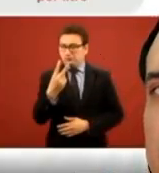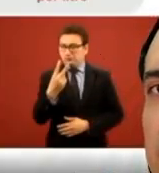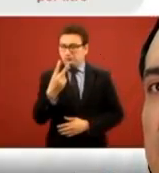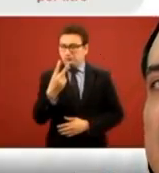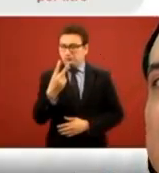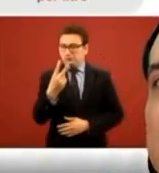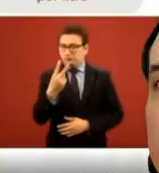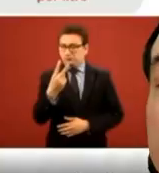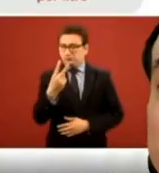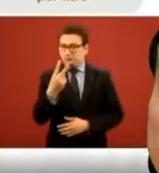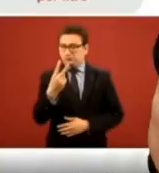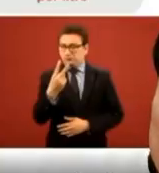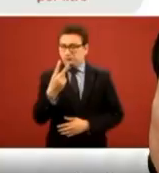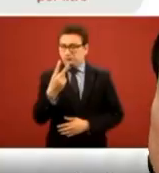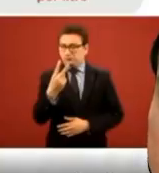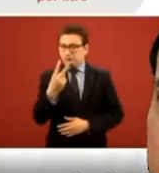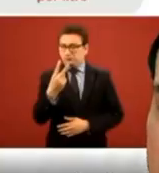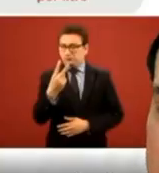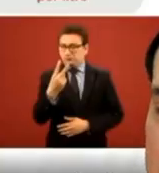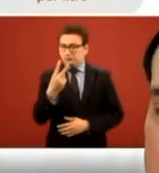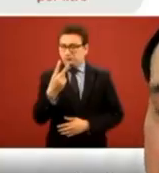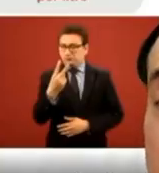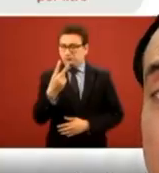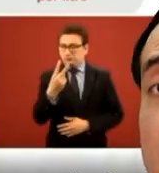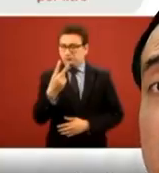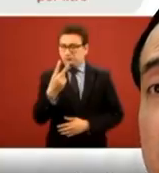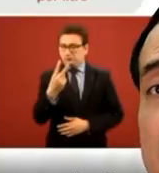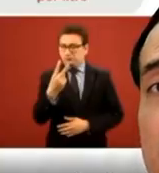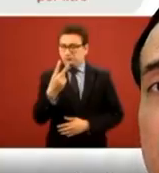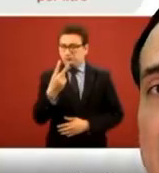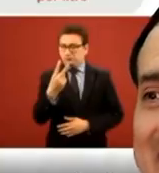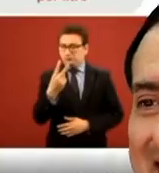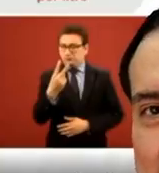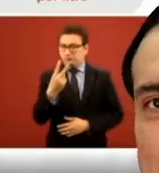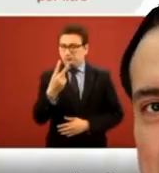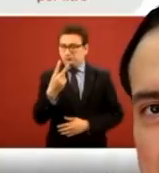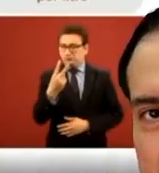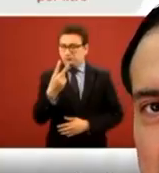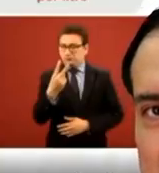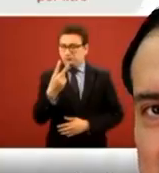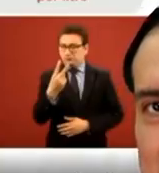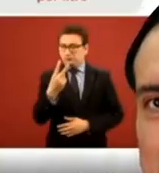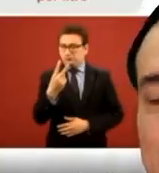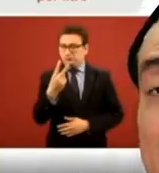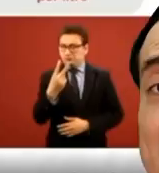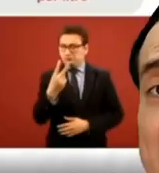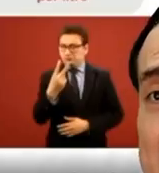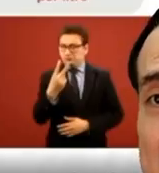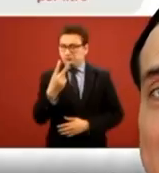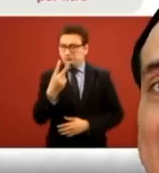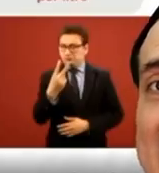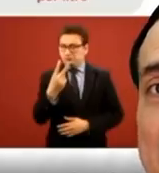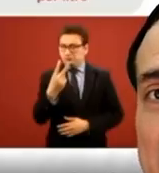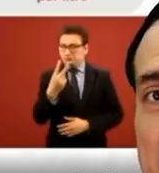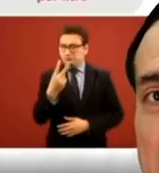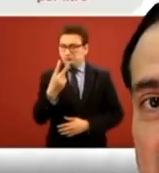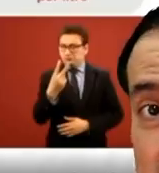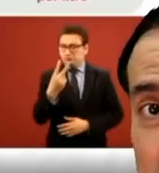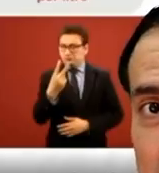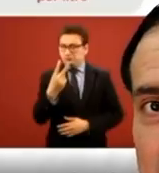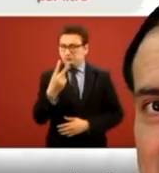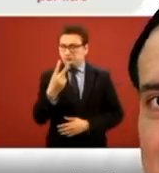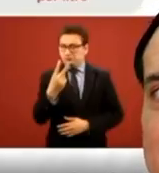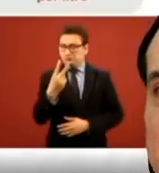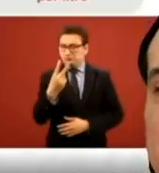cifras y sobre todo ir entendiendo cómo está la realidad no como lo interpreta el señor pero de aquí vamos también a partir para entender el tamaño la